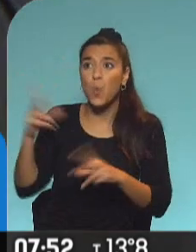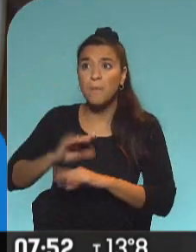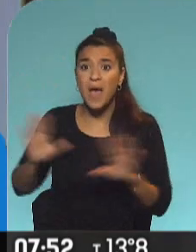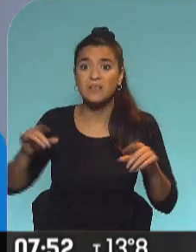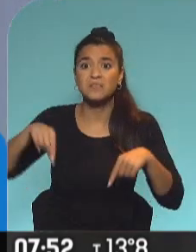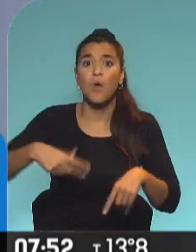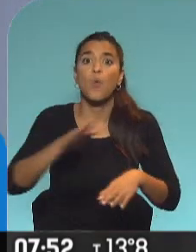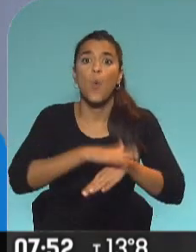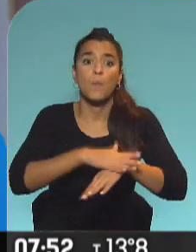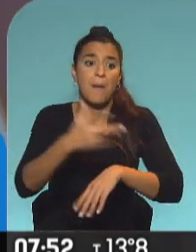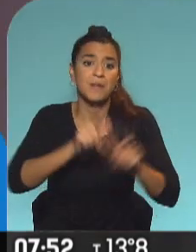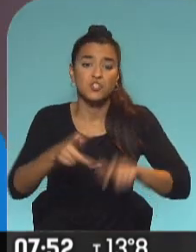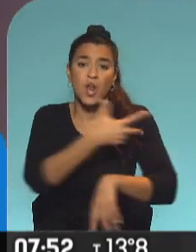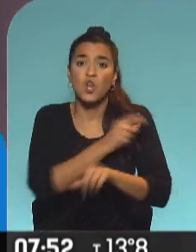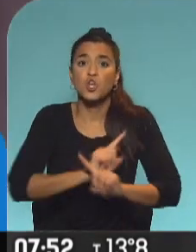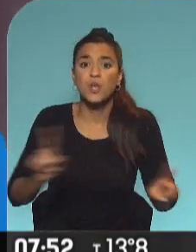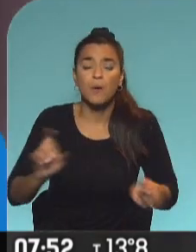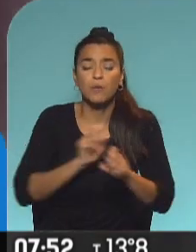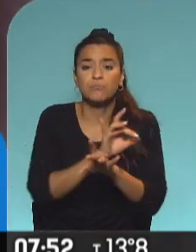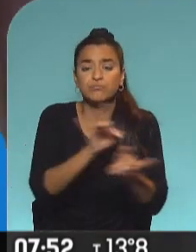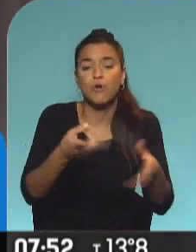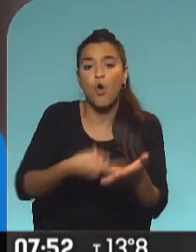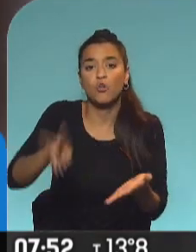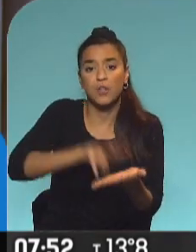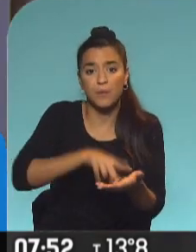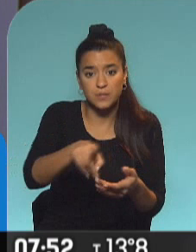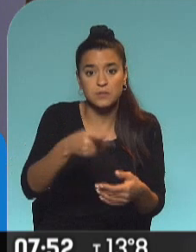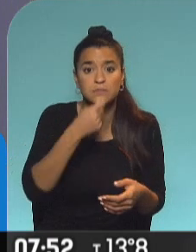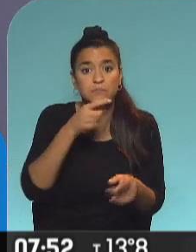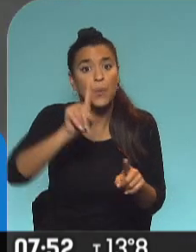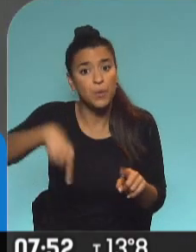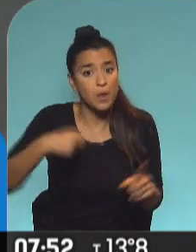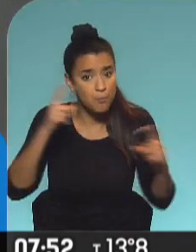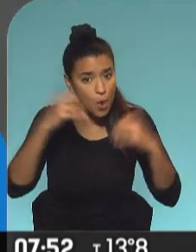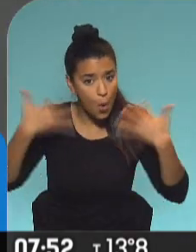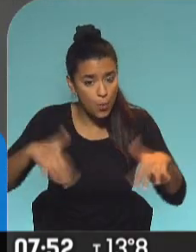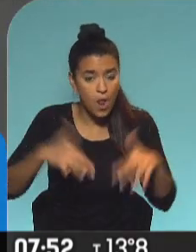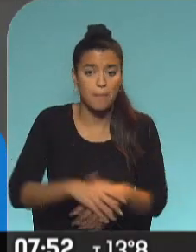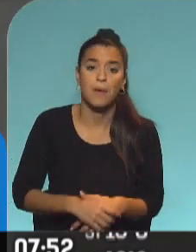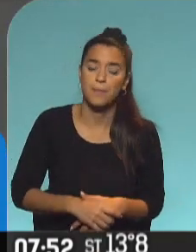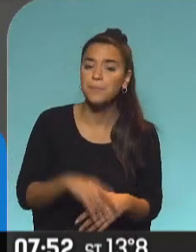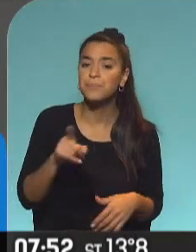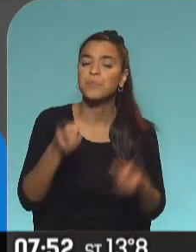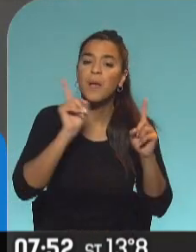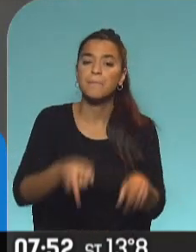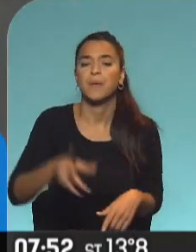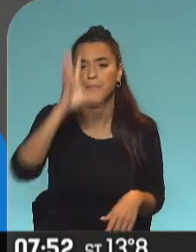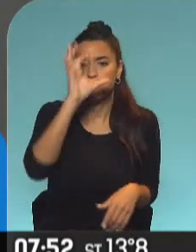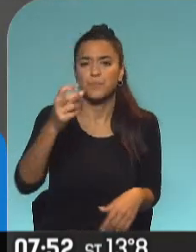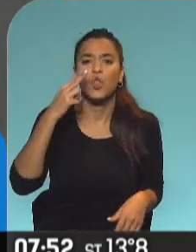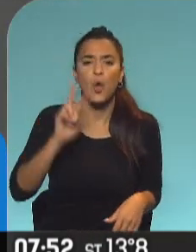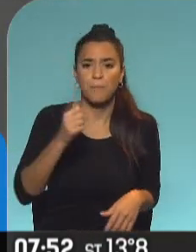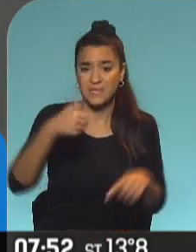cuando se conjuga además una estrategia sanitaria deficiente, qué problema que se genera, ¿no? Terrible. Vos sabés que también recuerdo en el año 2006